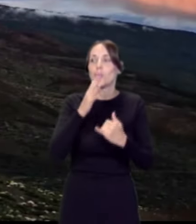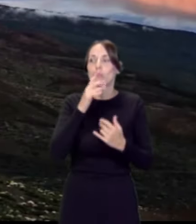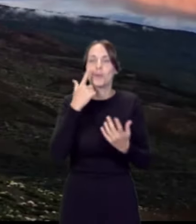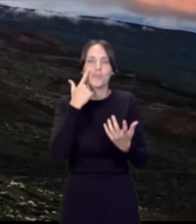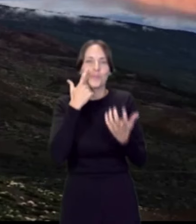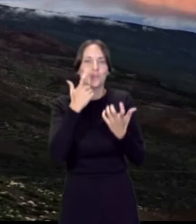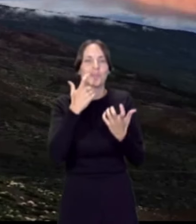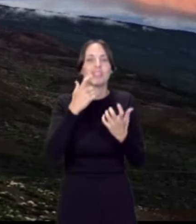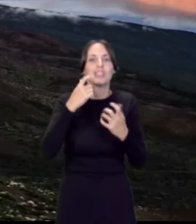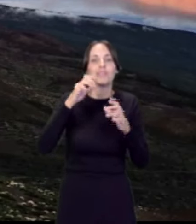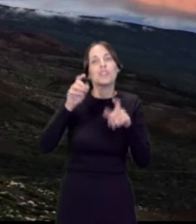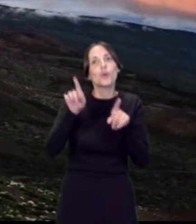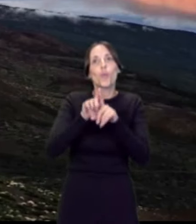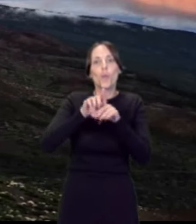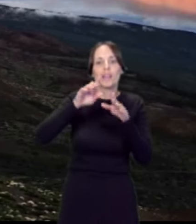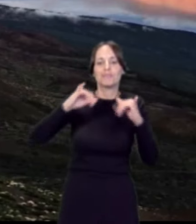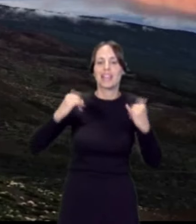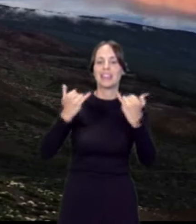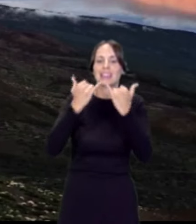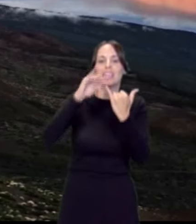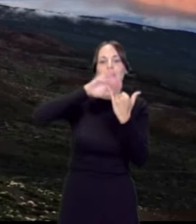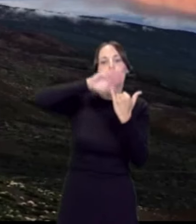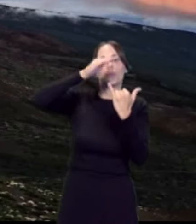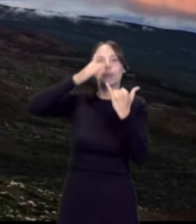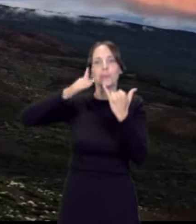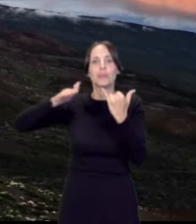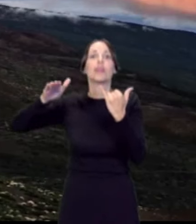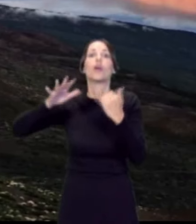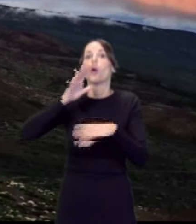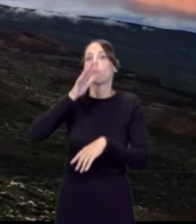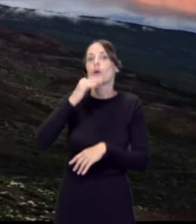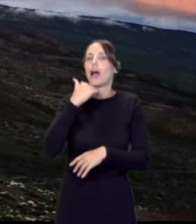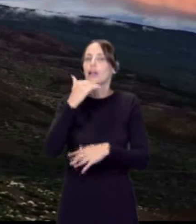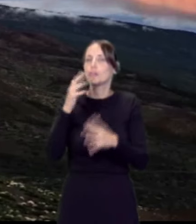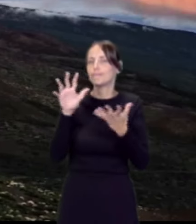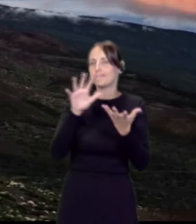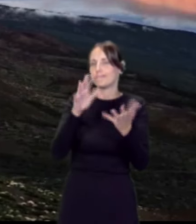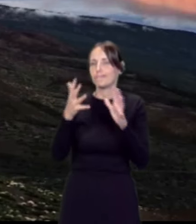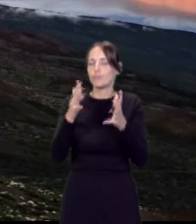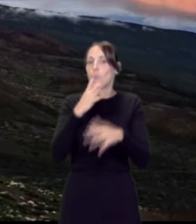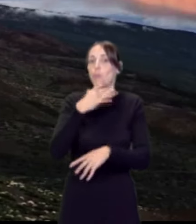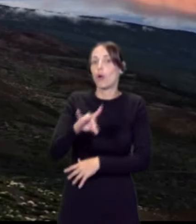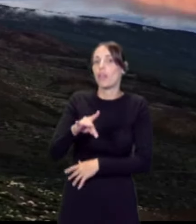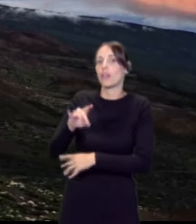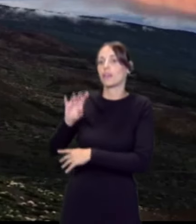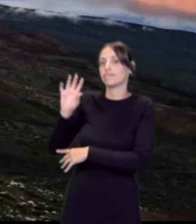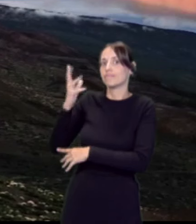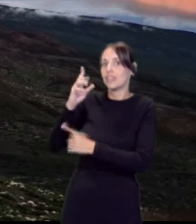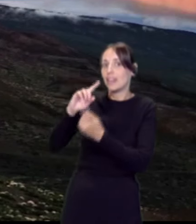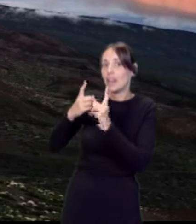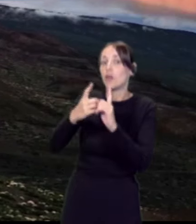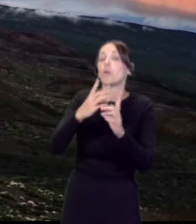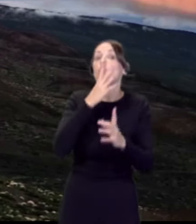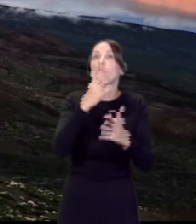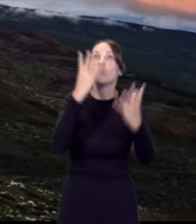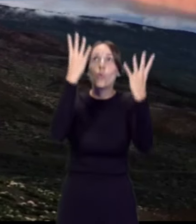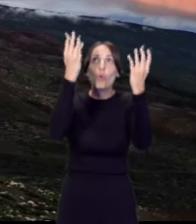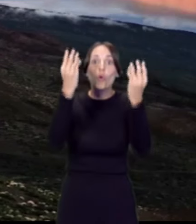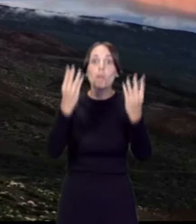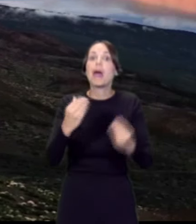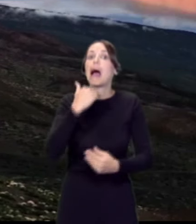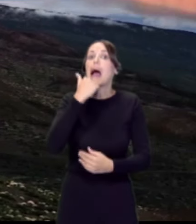sombrero, reflejo de signo de inestabilidad, y es que en las próximas horas no es descartable que, debido a las condiciones de humedad, se forme algún cúmulo en las cumbres de